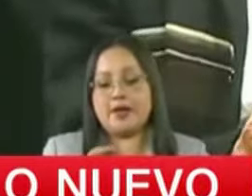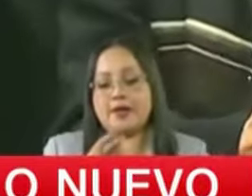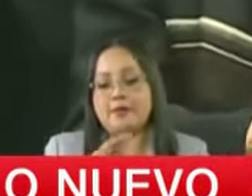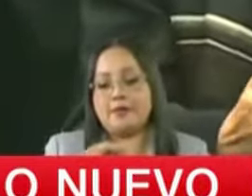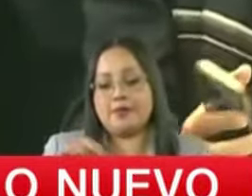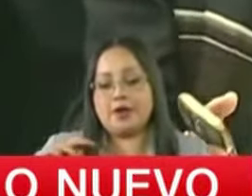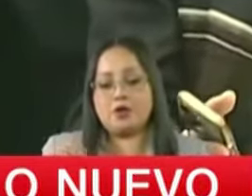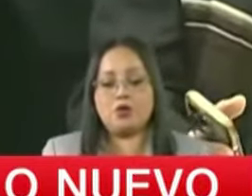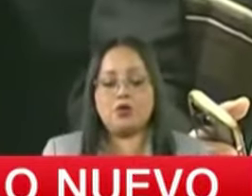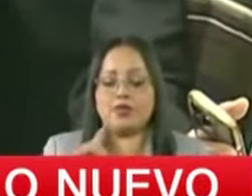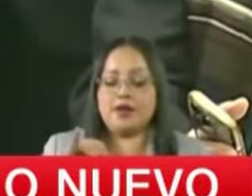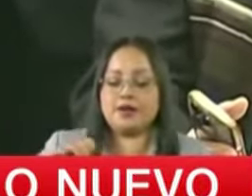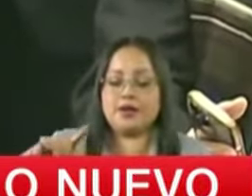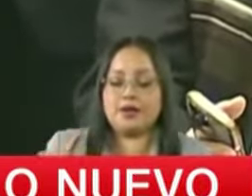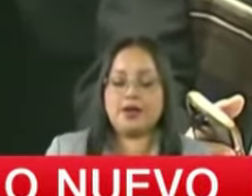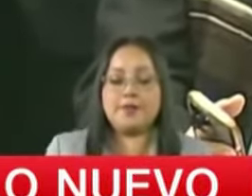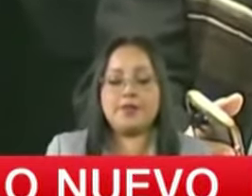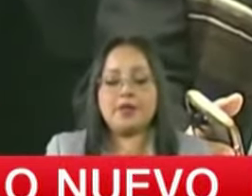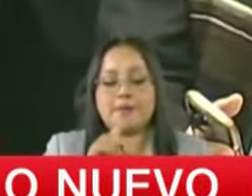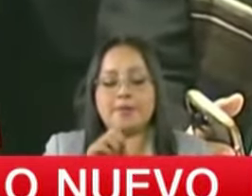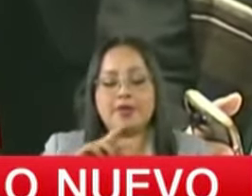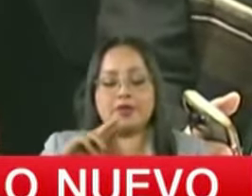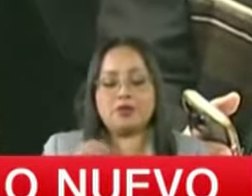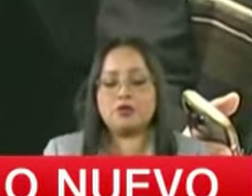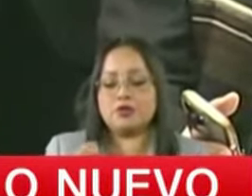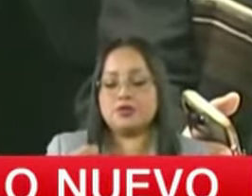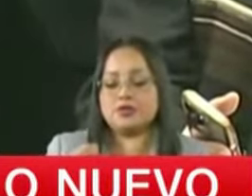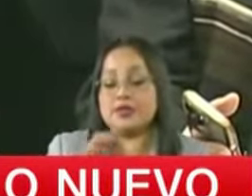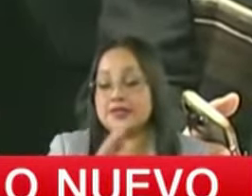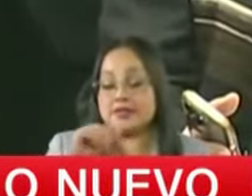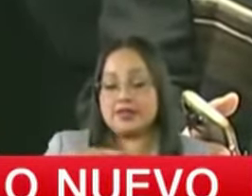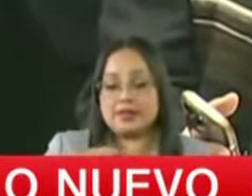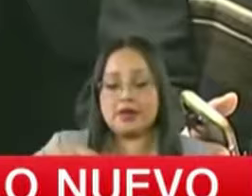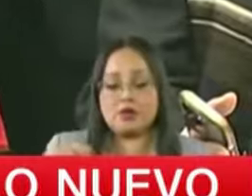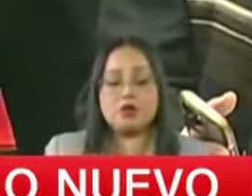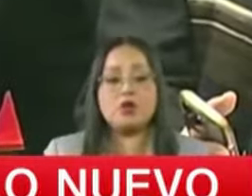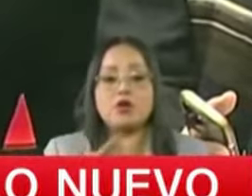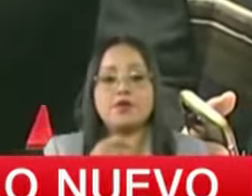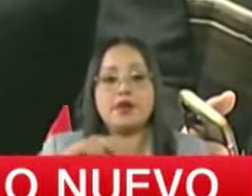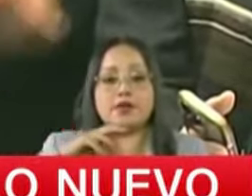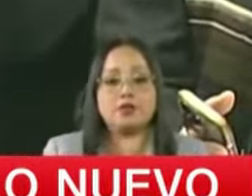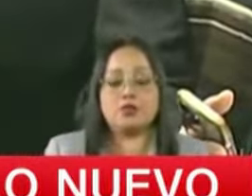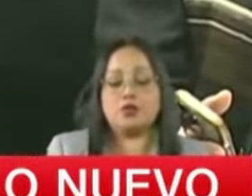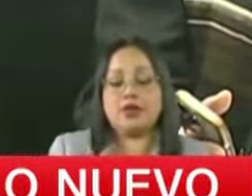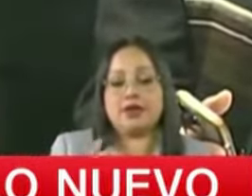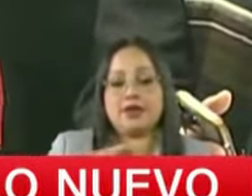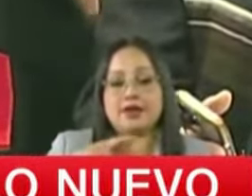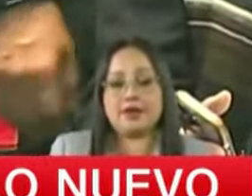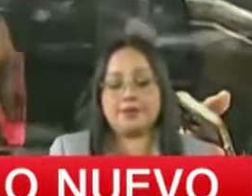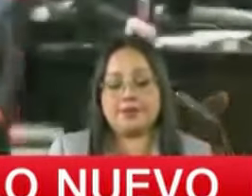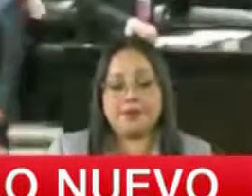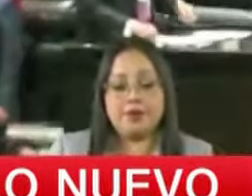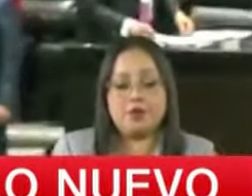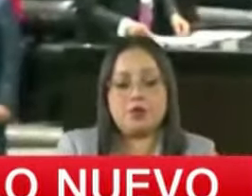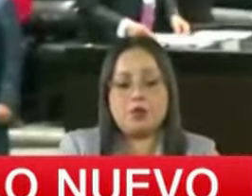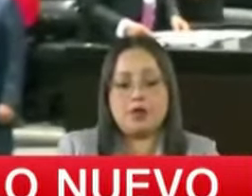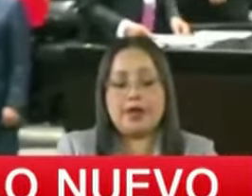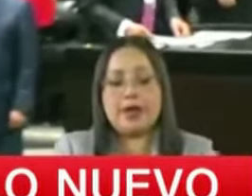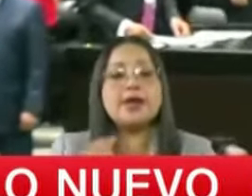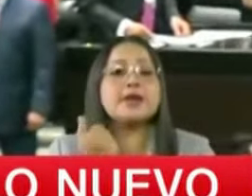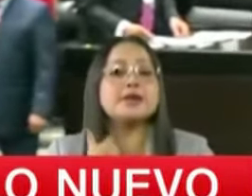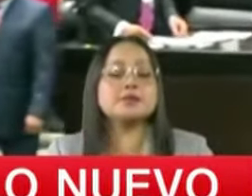Ifigenia Martínez, una mujer de 94 años, la primera en recibir, por cierto, pues un título de Harvard, de la Universidad de Harvard, economista,